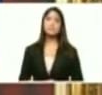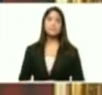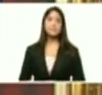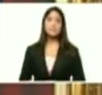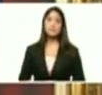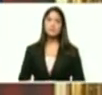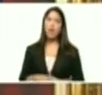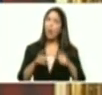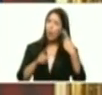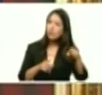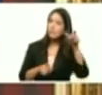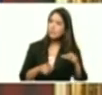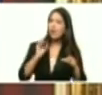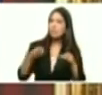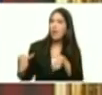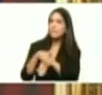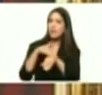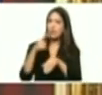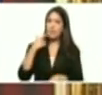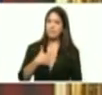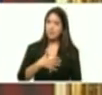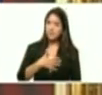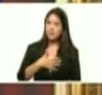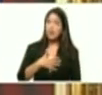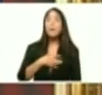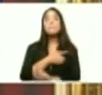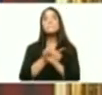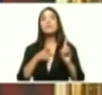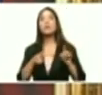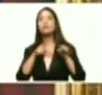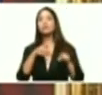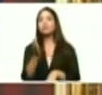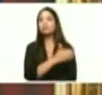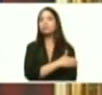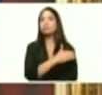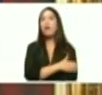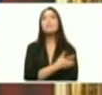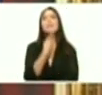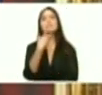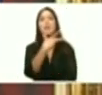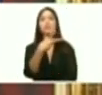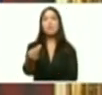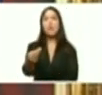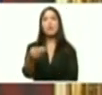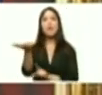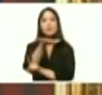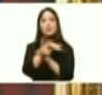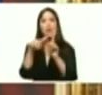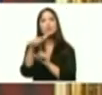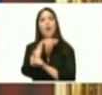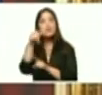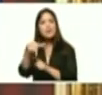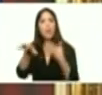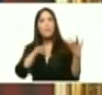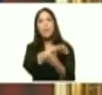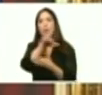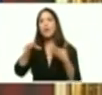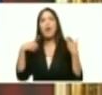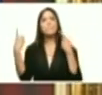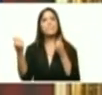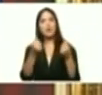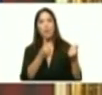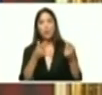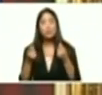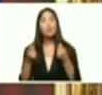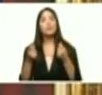si hay alguien, que tiene que perdonarme, esta opinión, pero la derecha, al negar, la realidad, de que hay una emergencia, económica, al